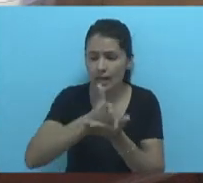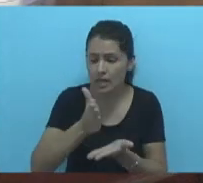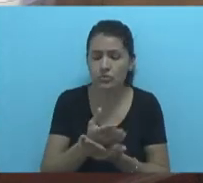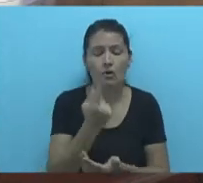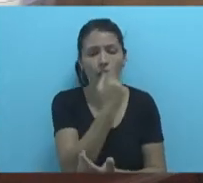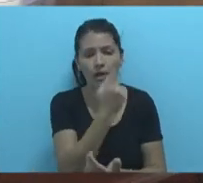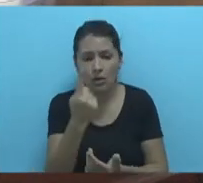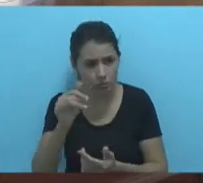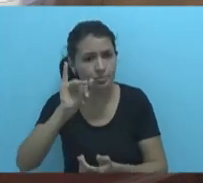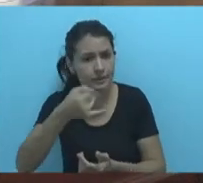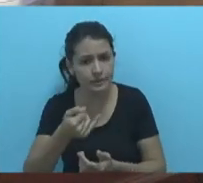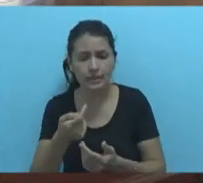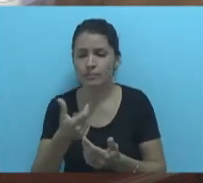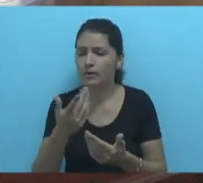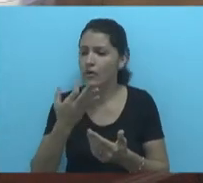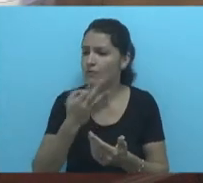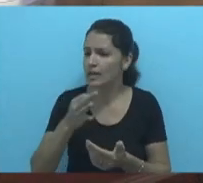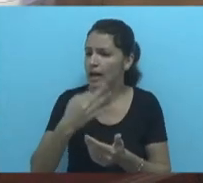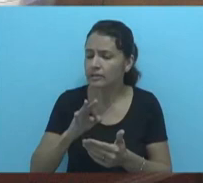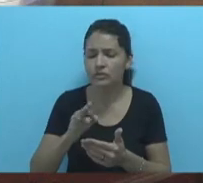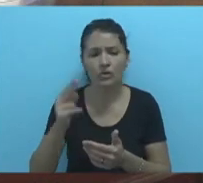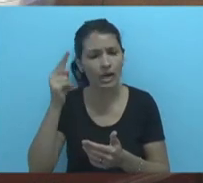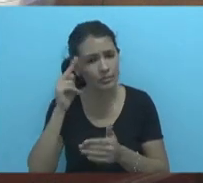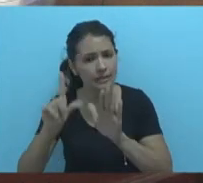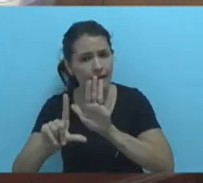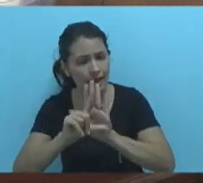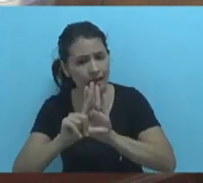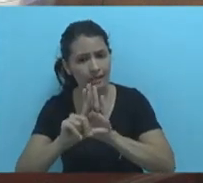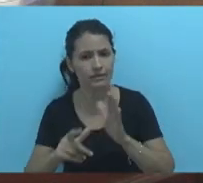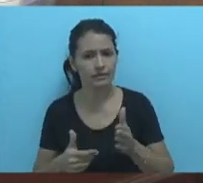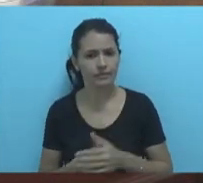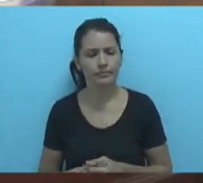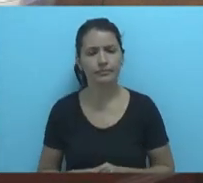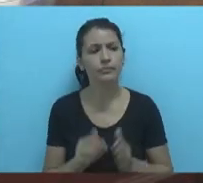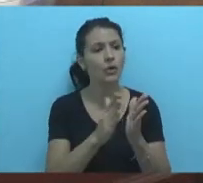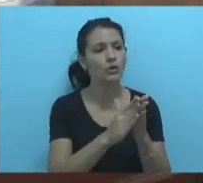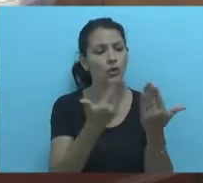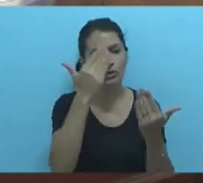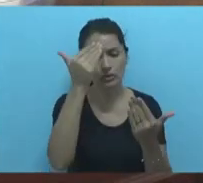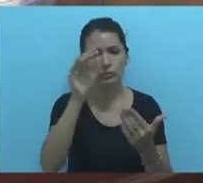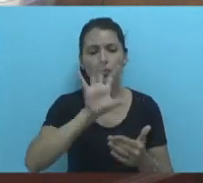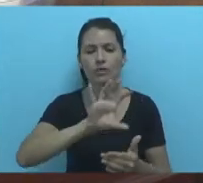garantías constitucionales. También somos conscientes de que nuestra Constitución provincial